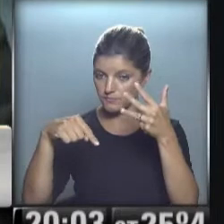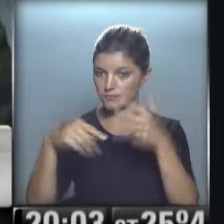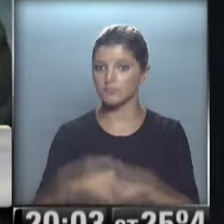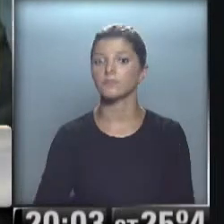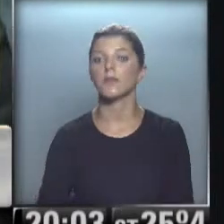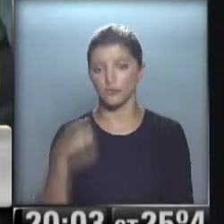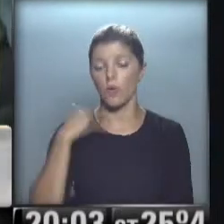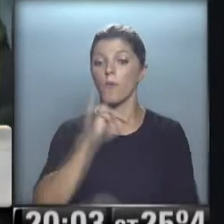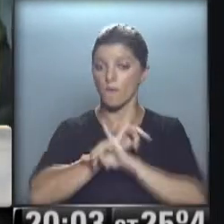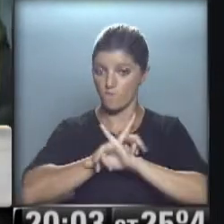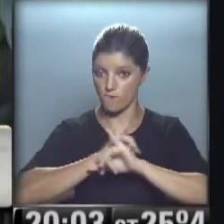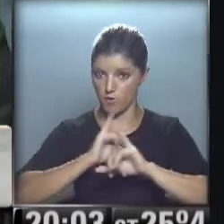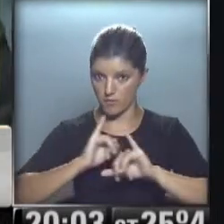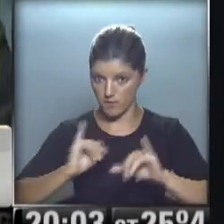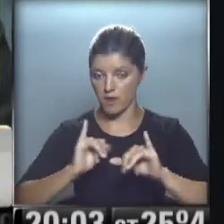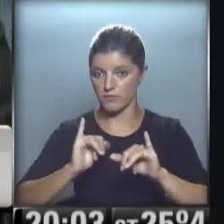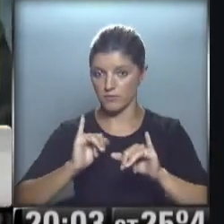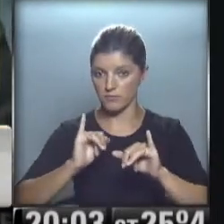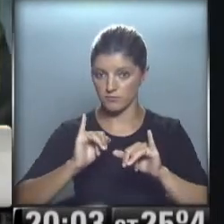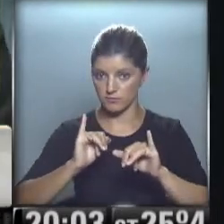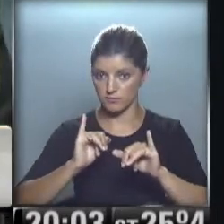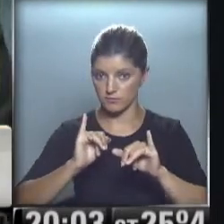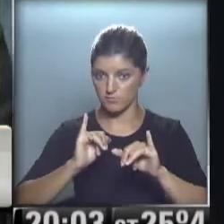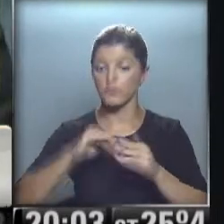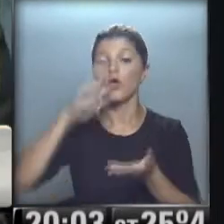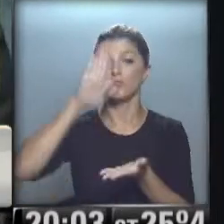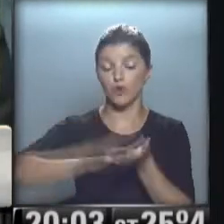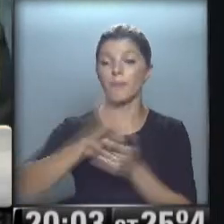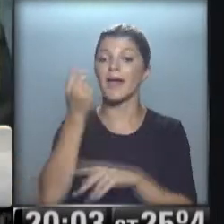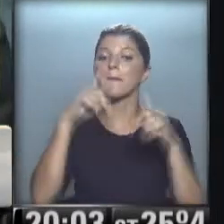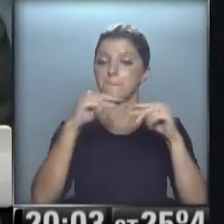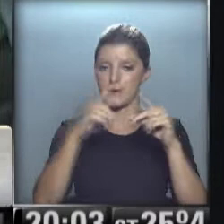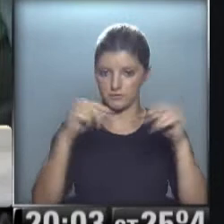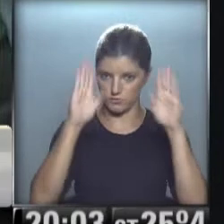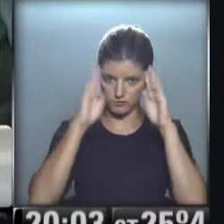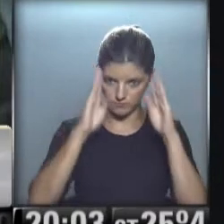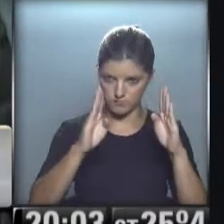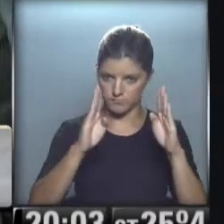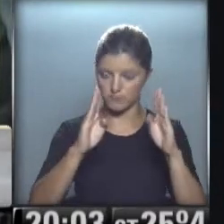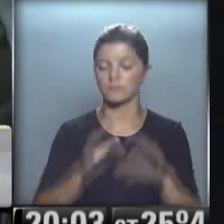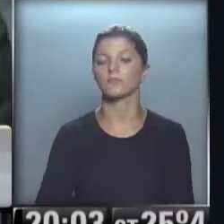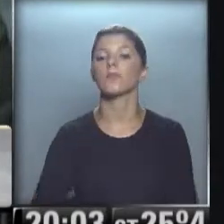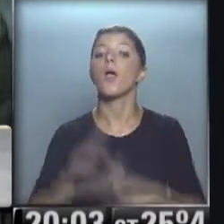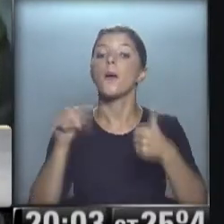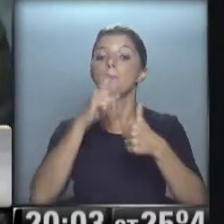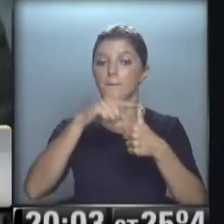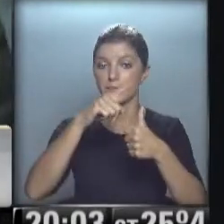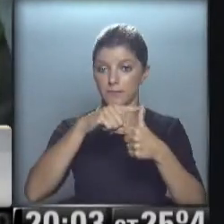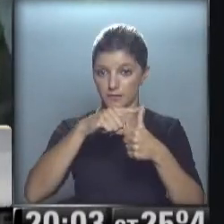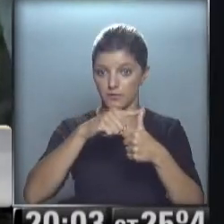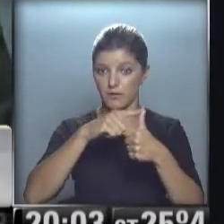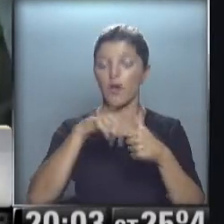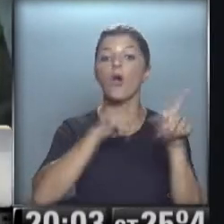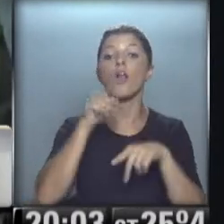que voy a anunciar en términos de los precios. Por un lado, con insumos de